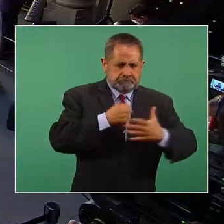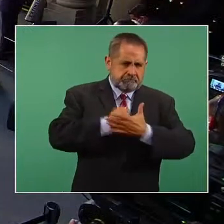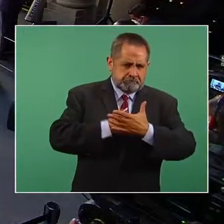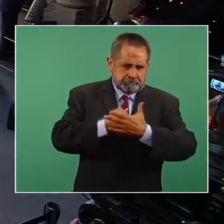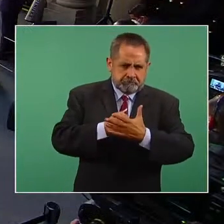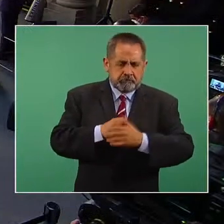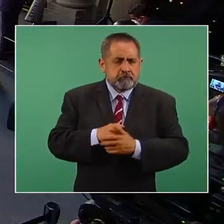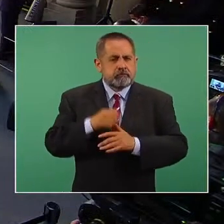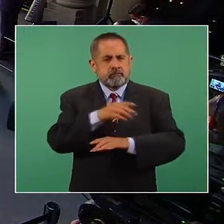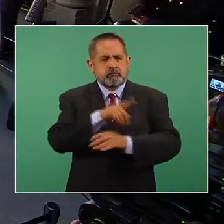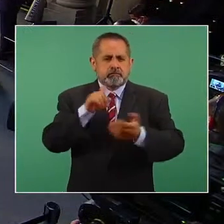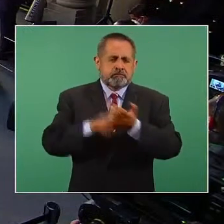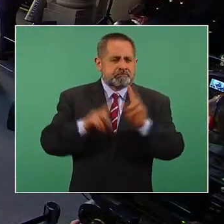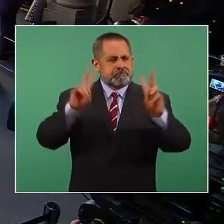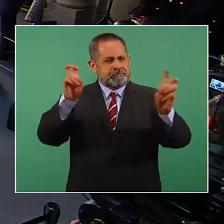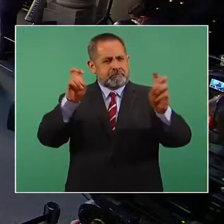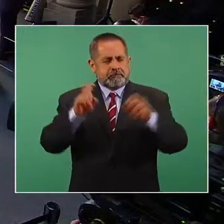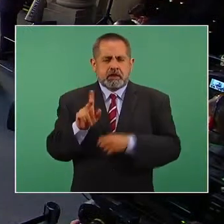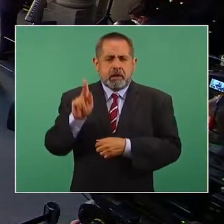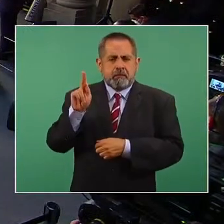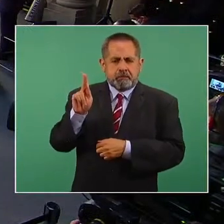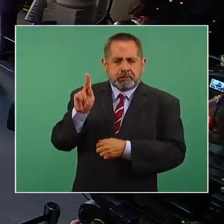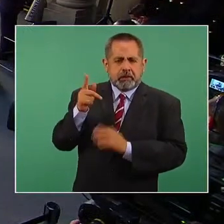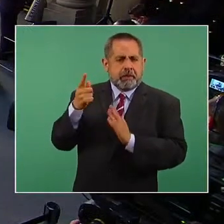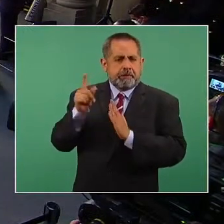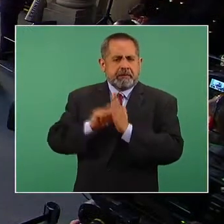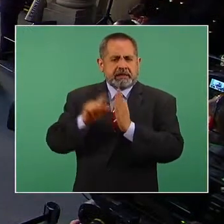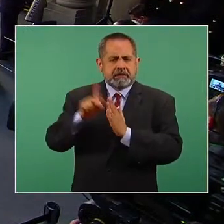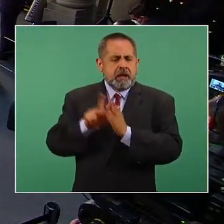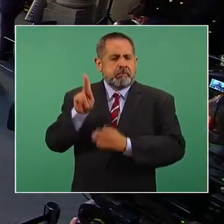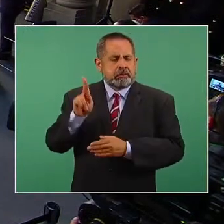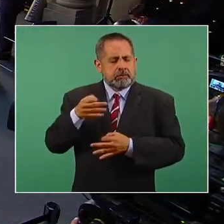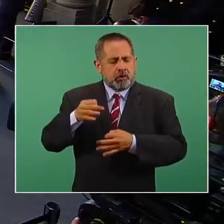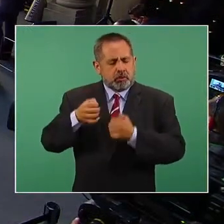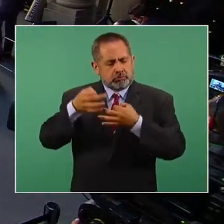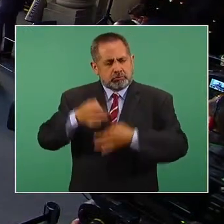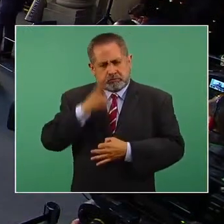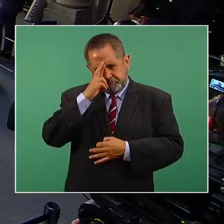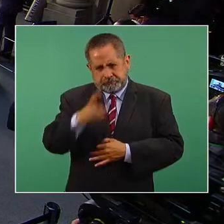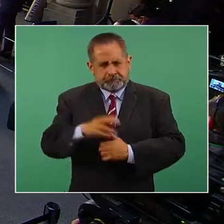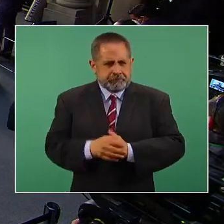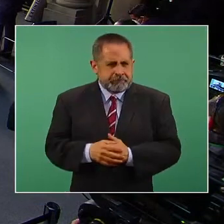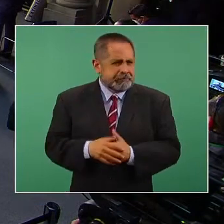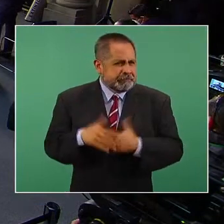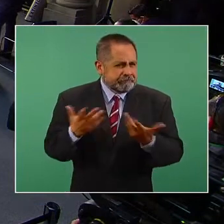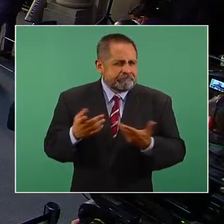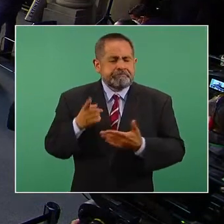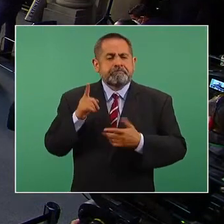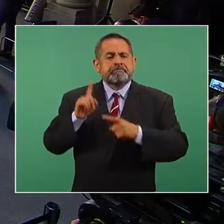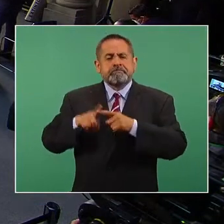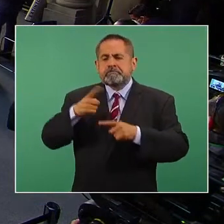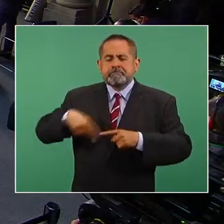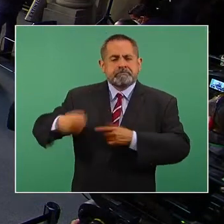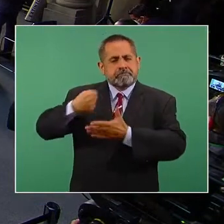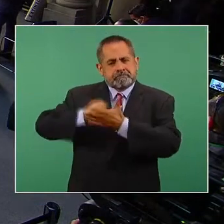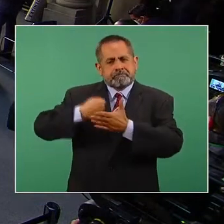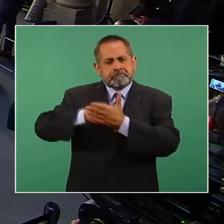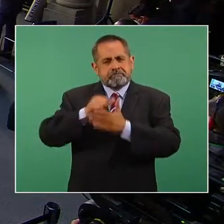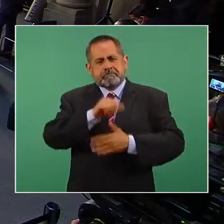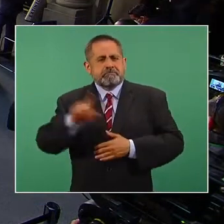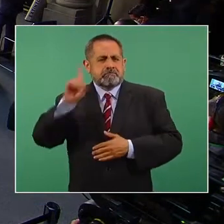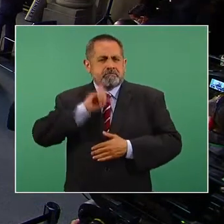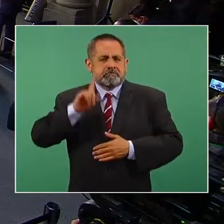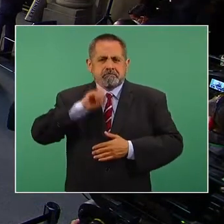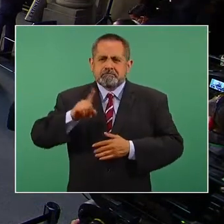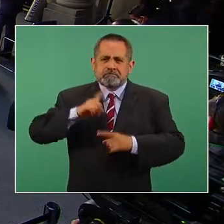una menstruación digna. Este tema en particular, señor presidente, es una demanda que tienen múltiples mujeres en